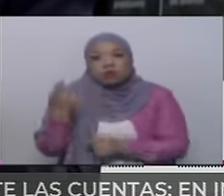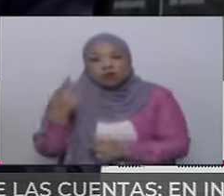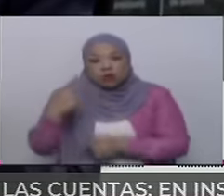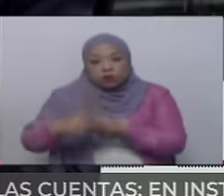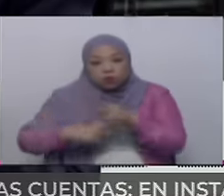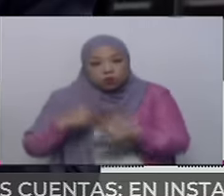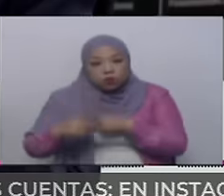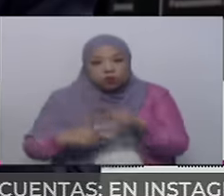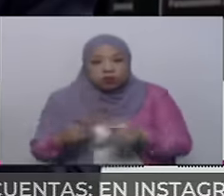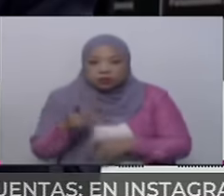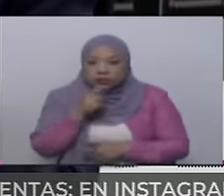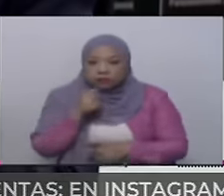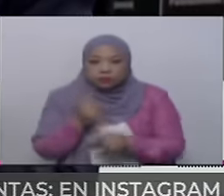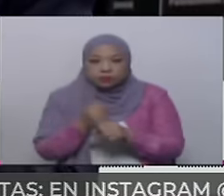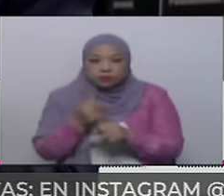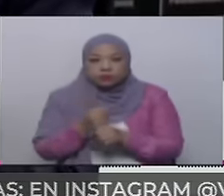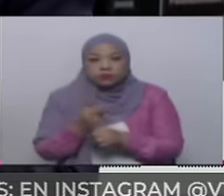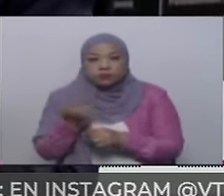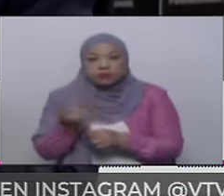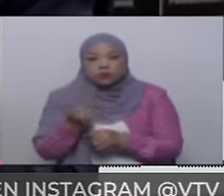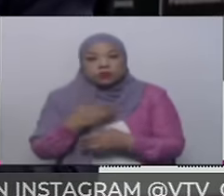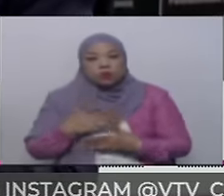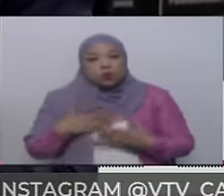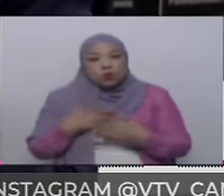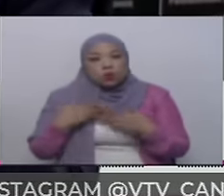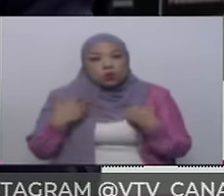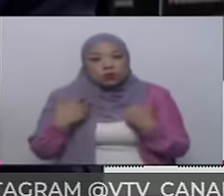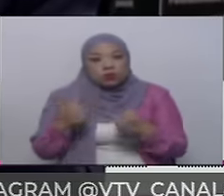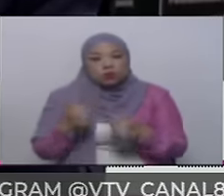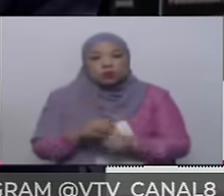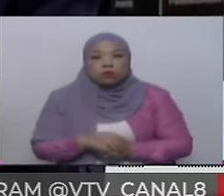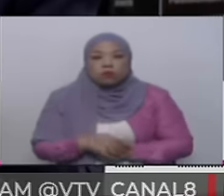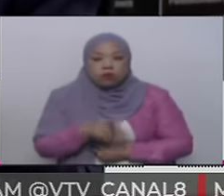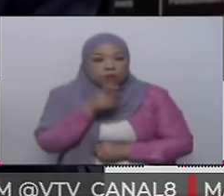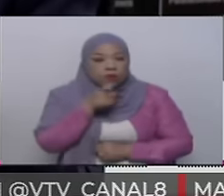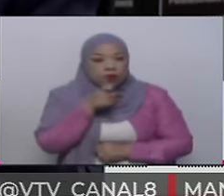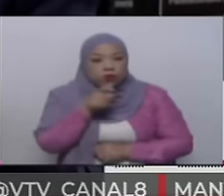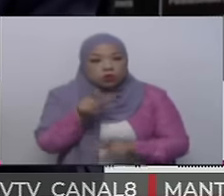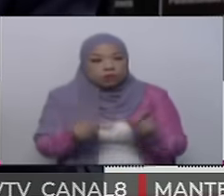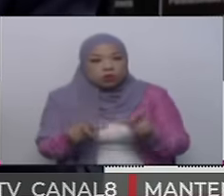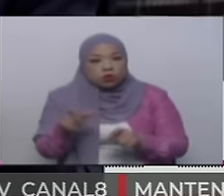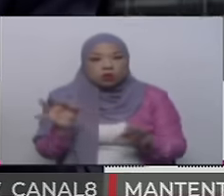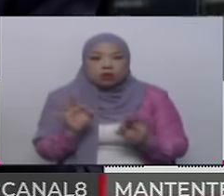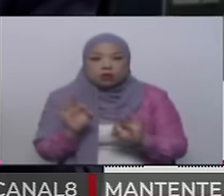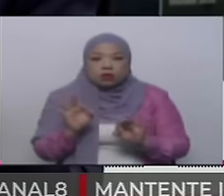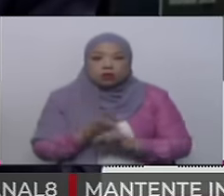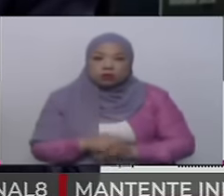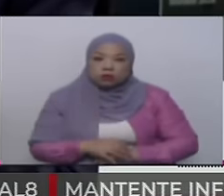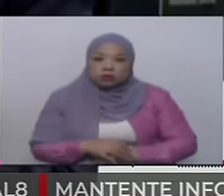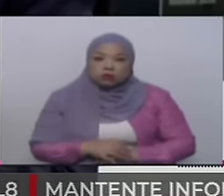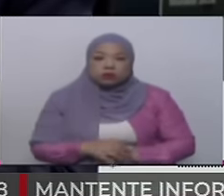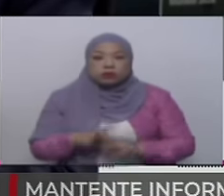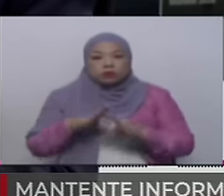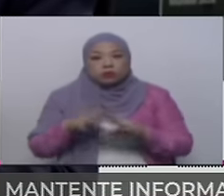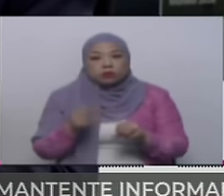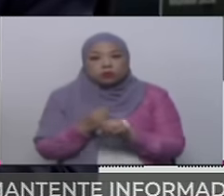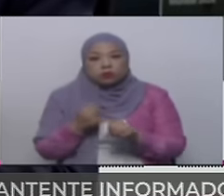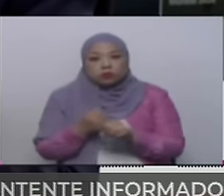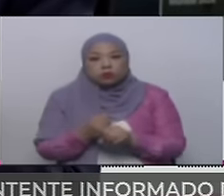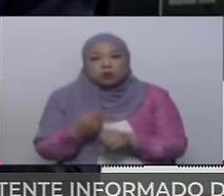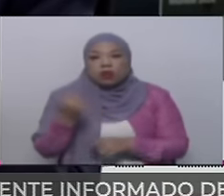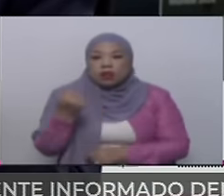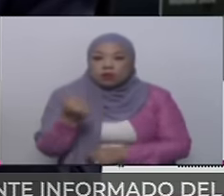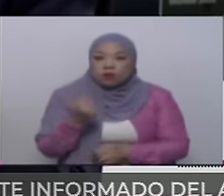produce. Y es plata sana. ¿Ah? Pregúntale a cualquier economista. Todo lo que se recauda en